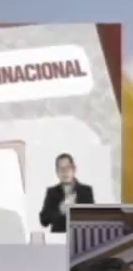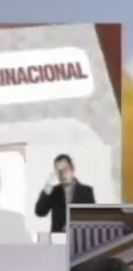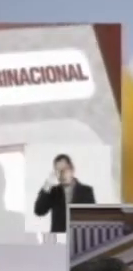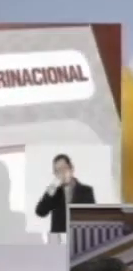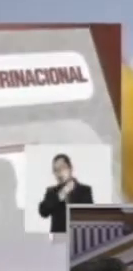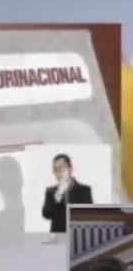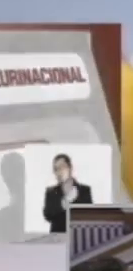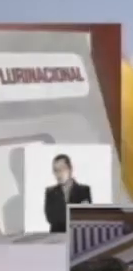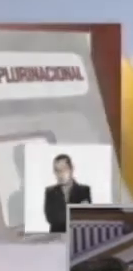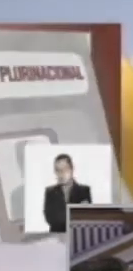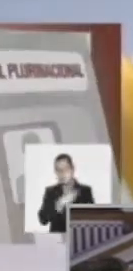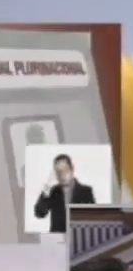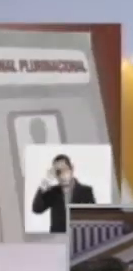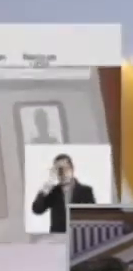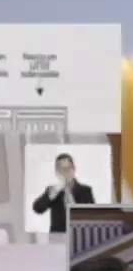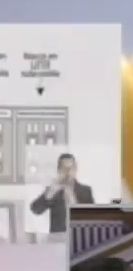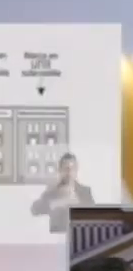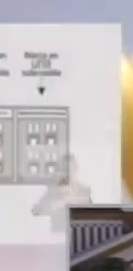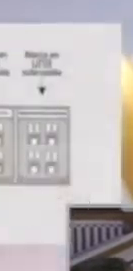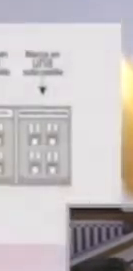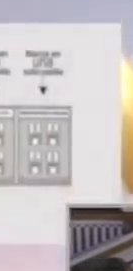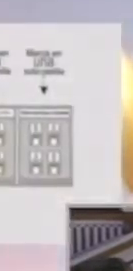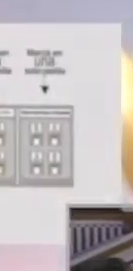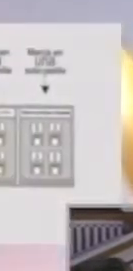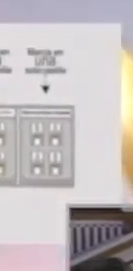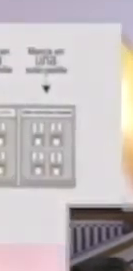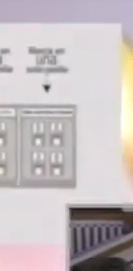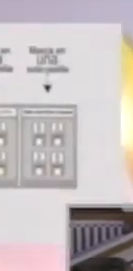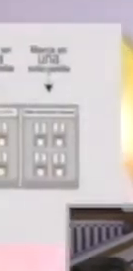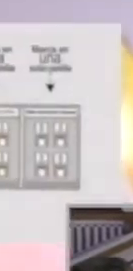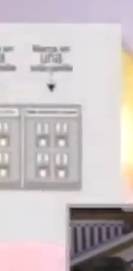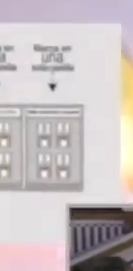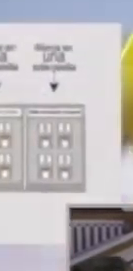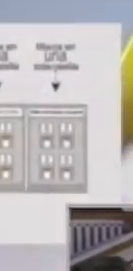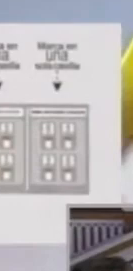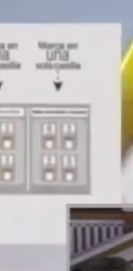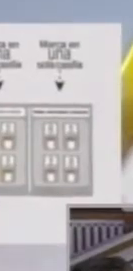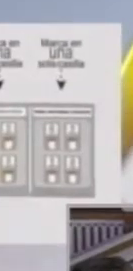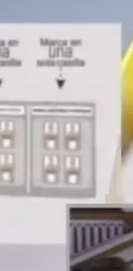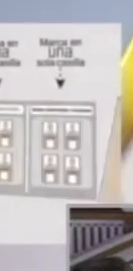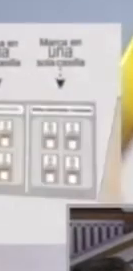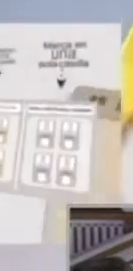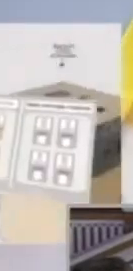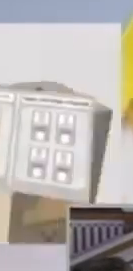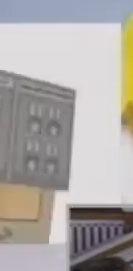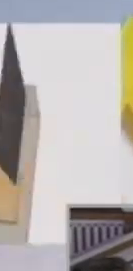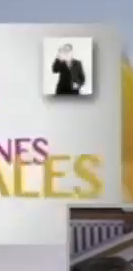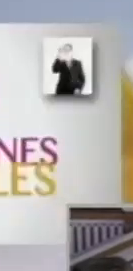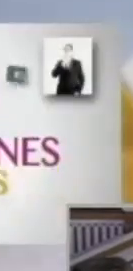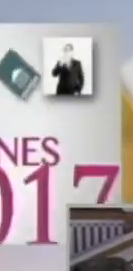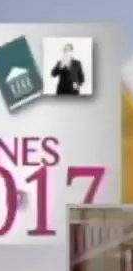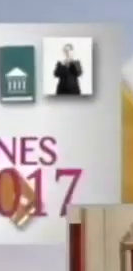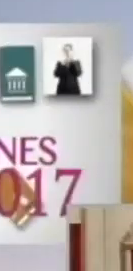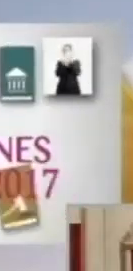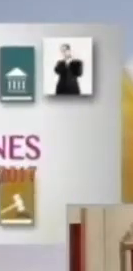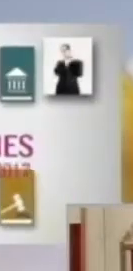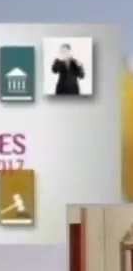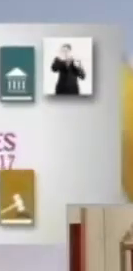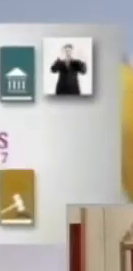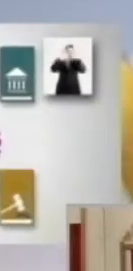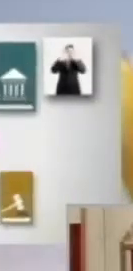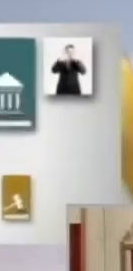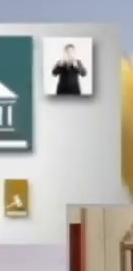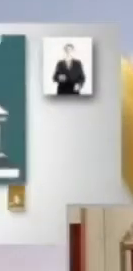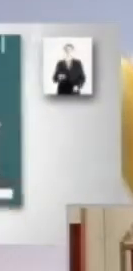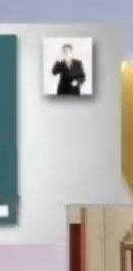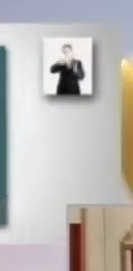ser fantástico, como tú decías al principio. Estados Unidos lo ha aplicado y le ha funcionado. Bueno, tendrá sus peros ahí, pero ha